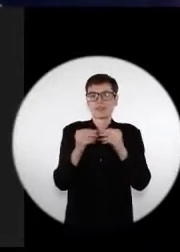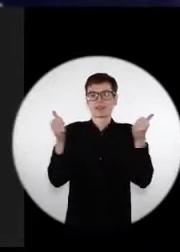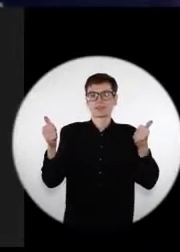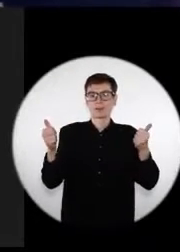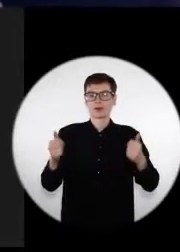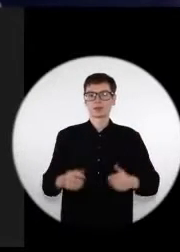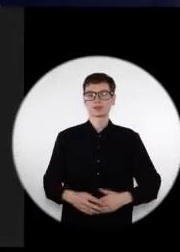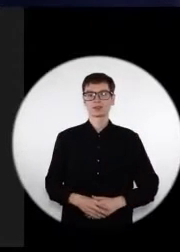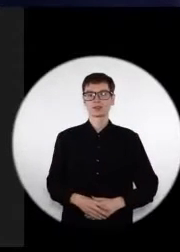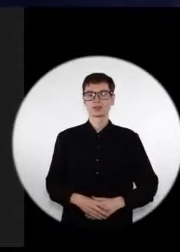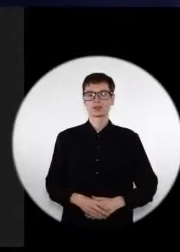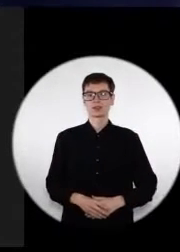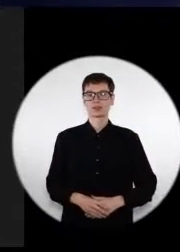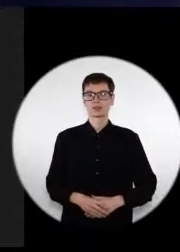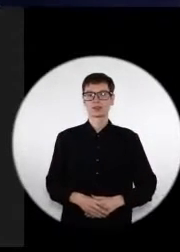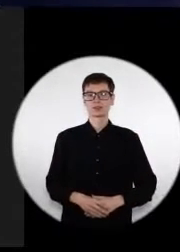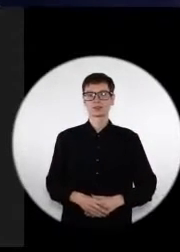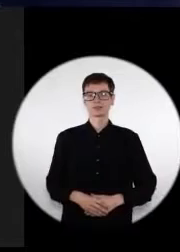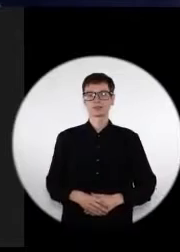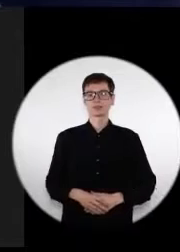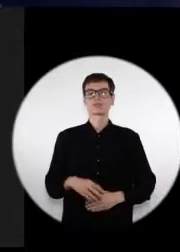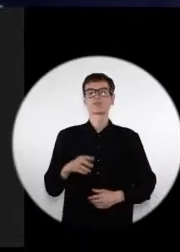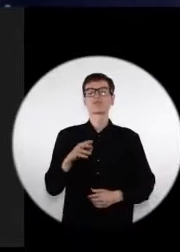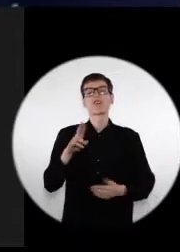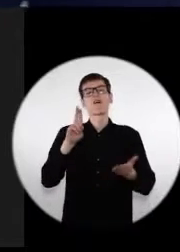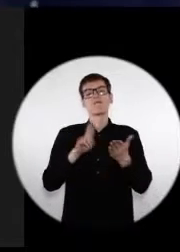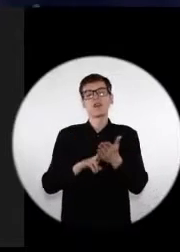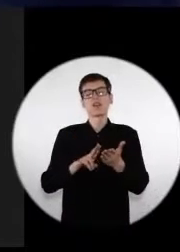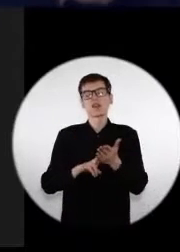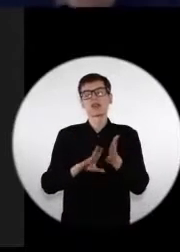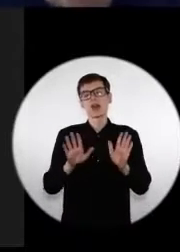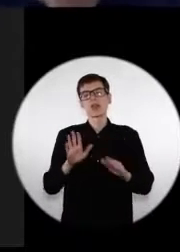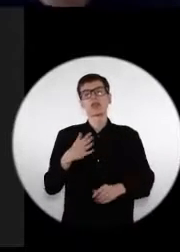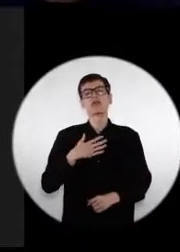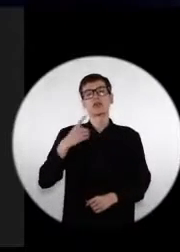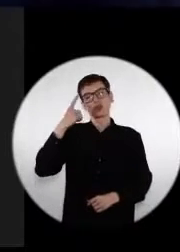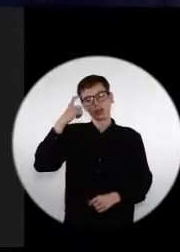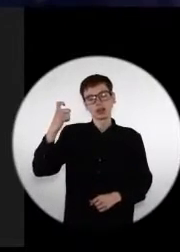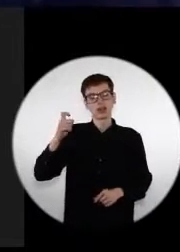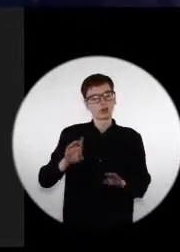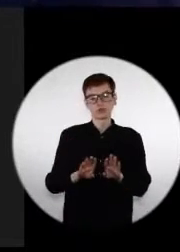instaurado tan en el fondo imposible que desaparezca